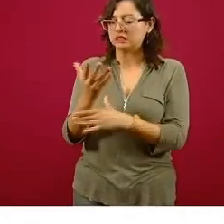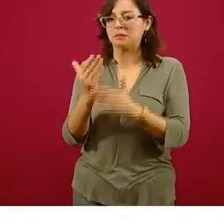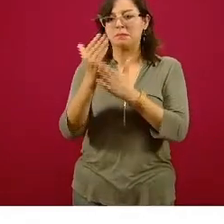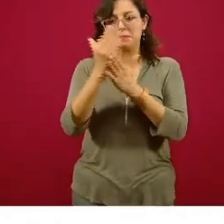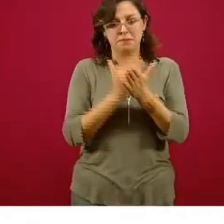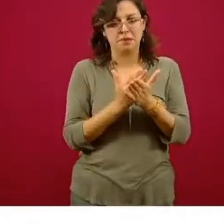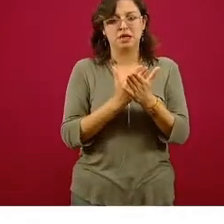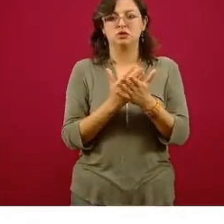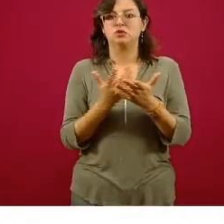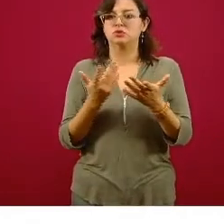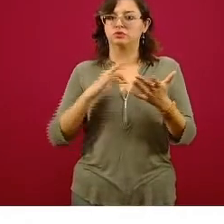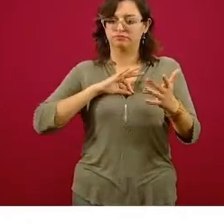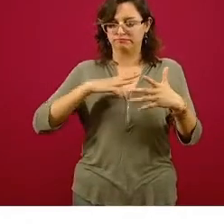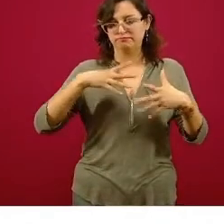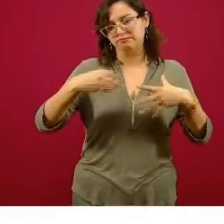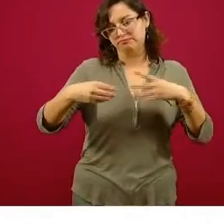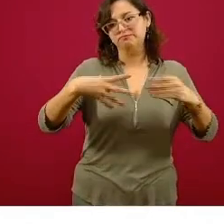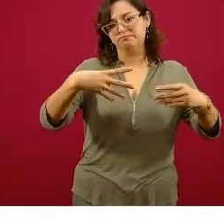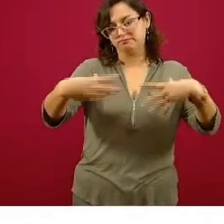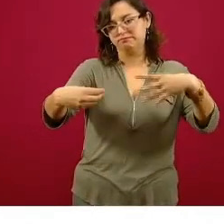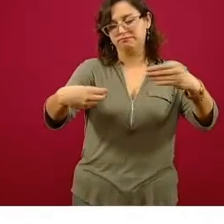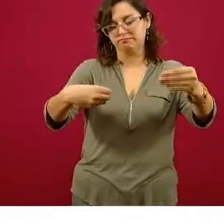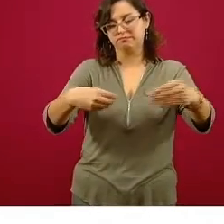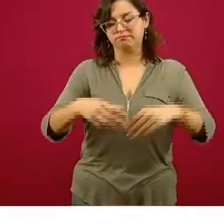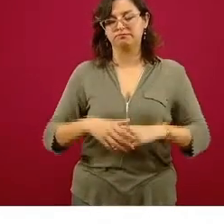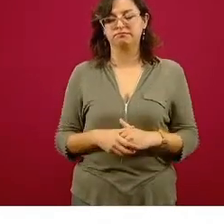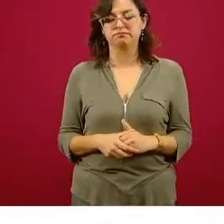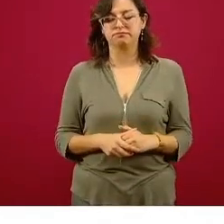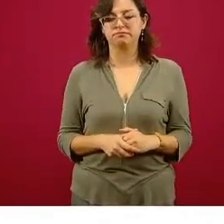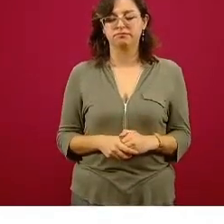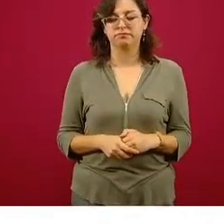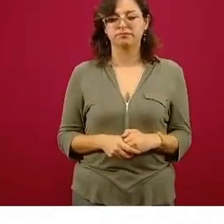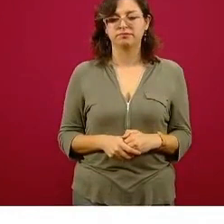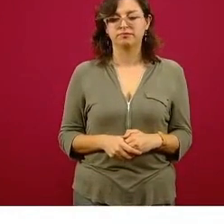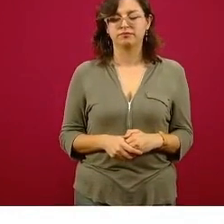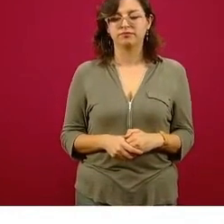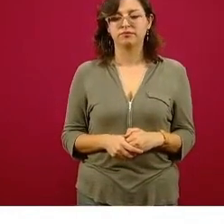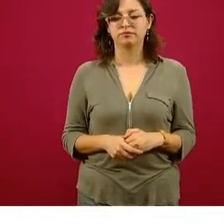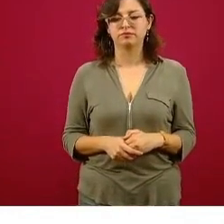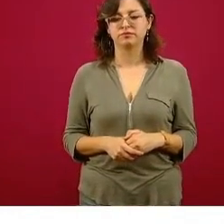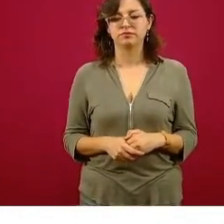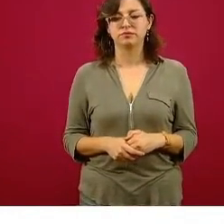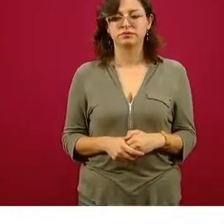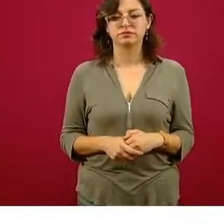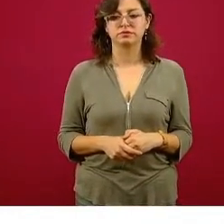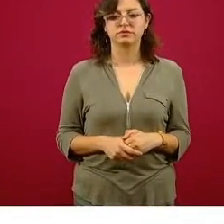la carga de la enfermedad en este estado.